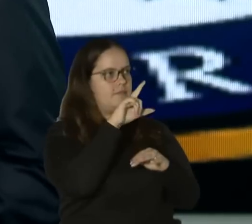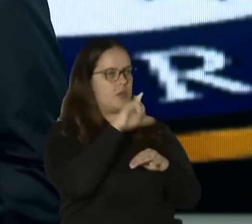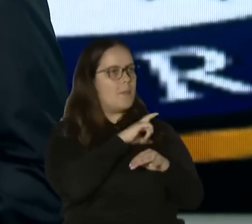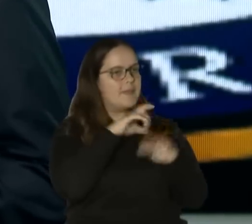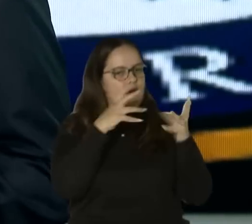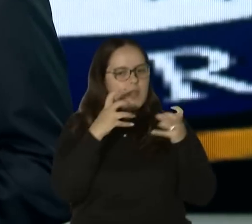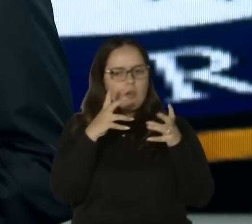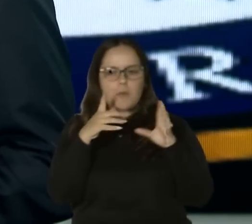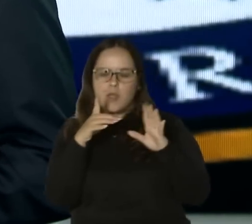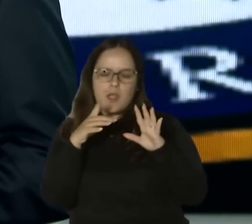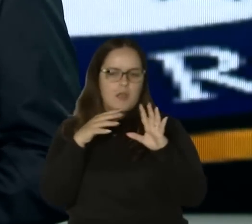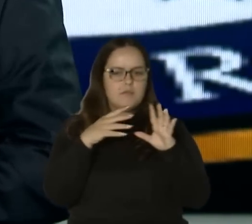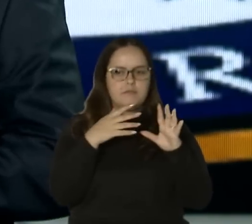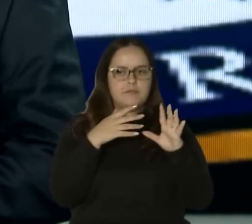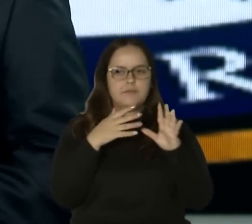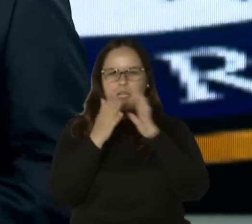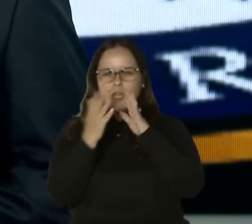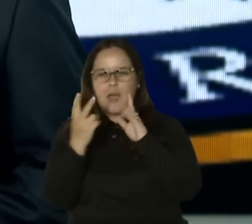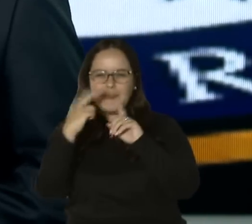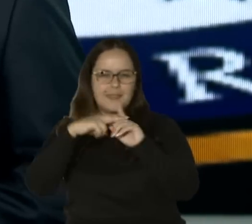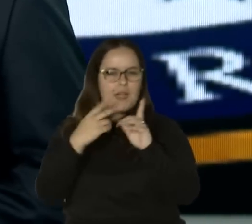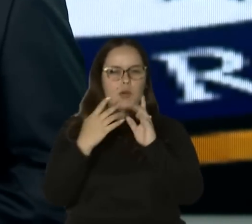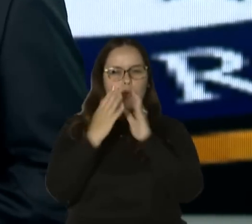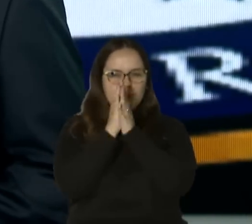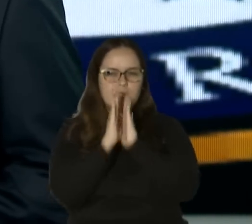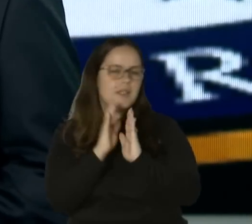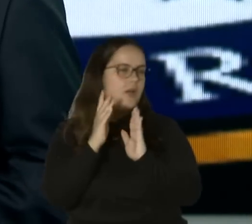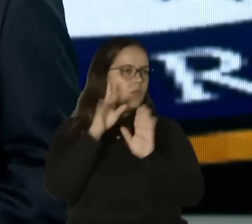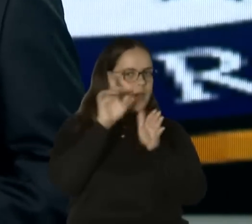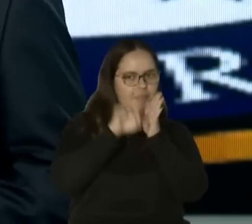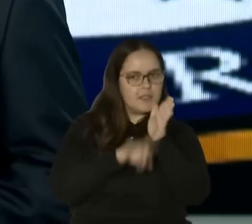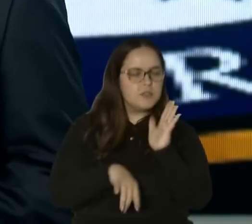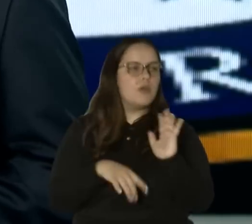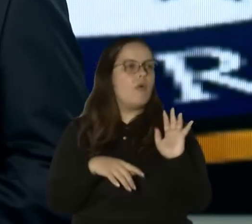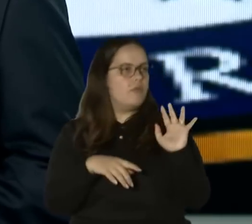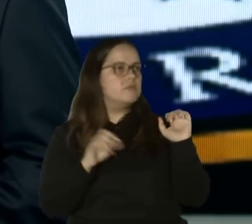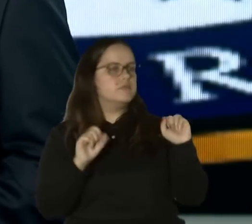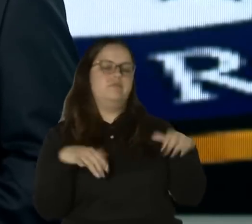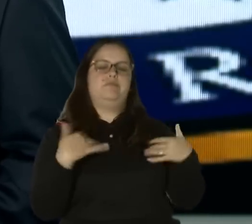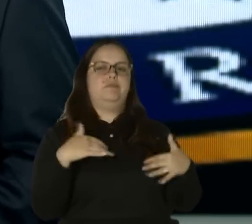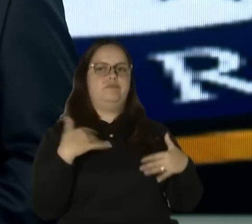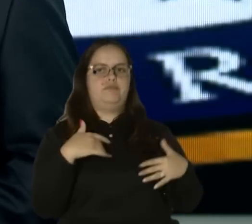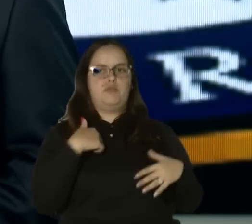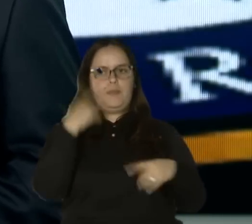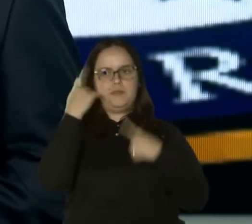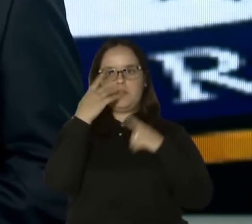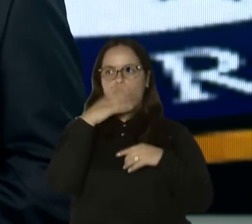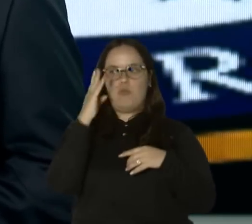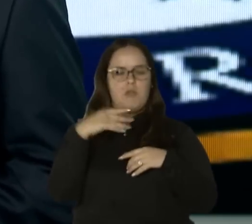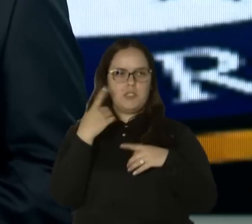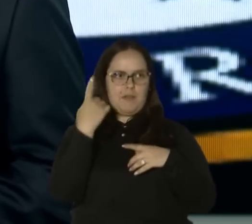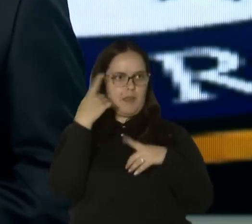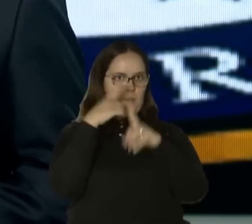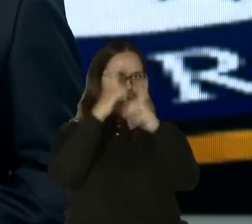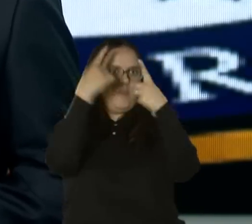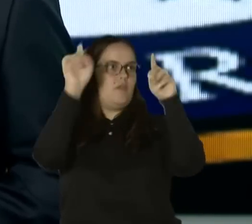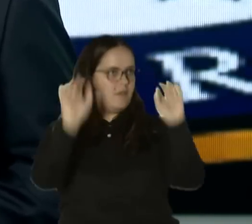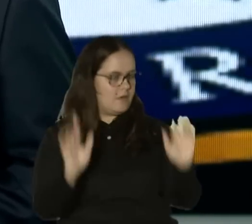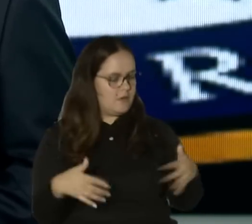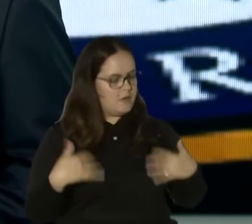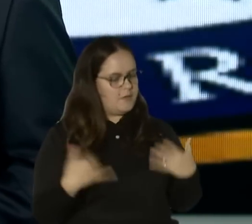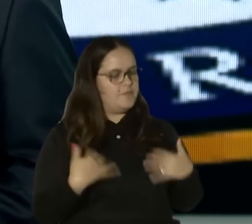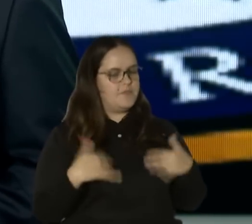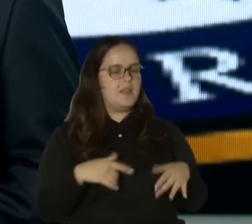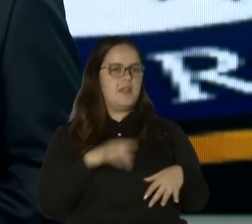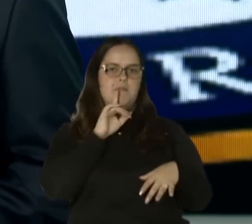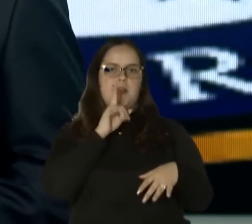nunca se había logrado este hecho y es de cierta motivación también a